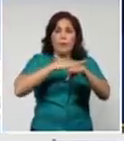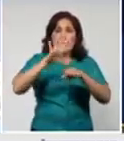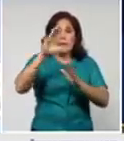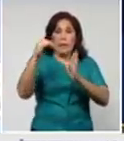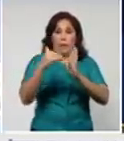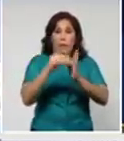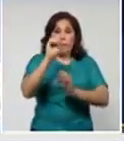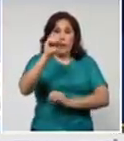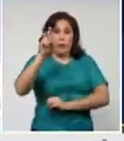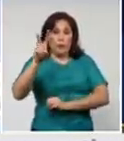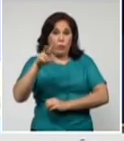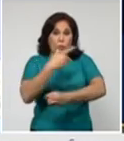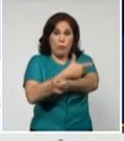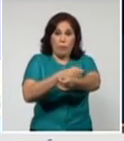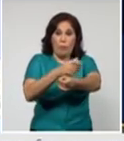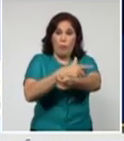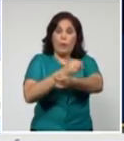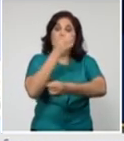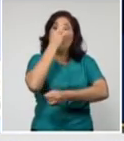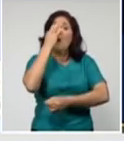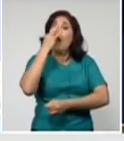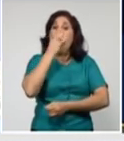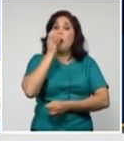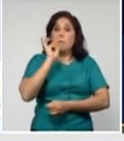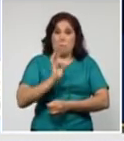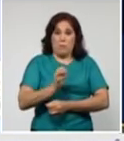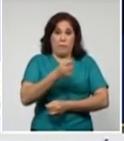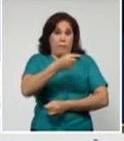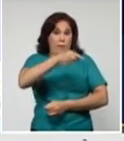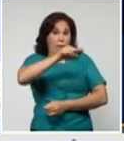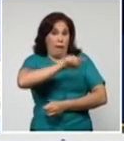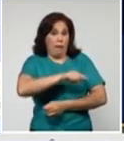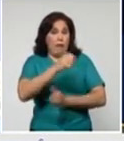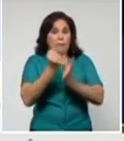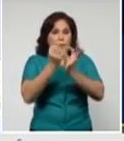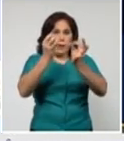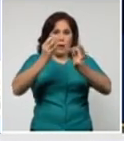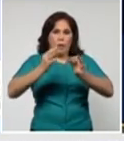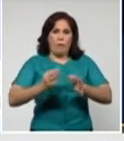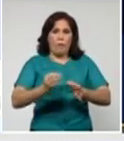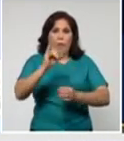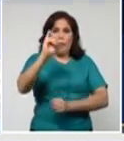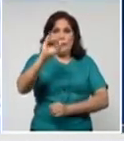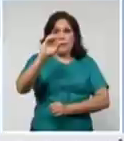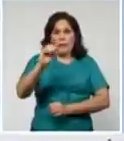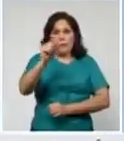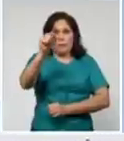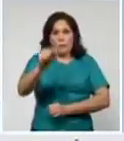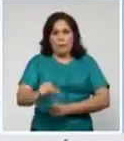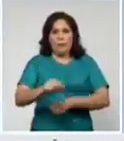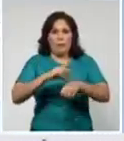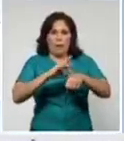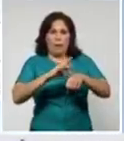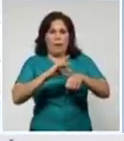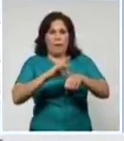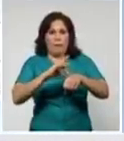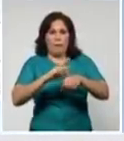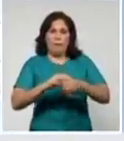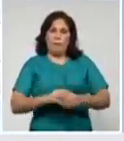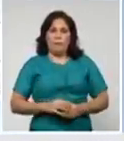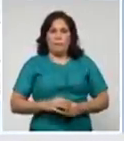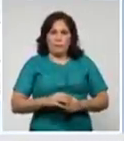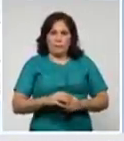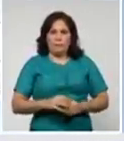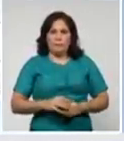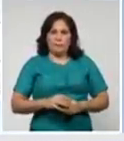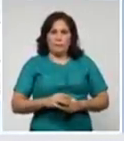5.002 muestras, pues ayer se diagnosticaron 60 personas con la COVID-19